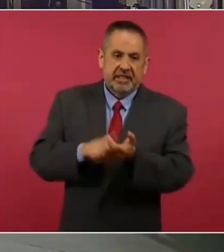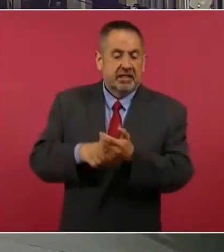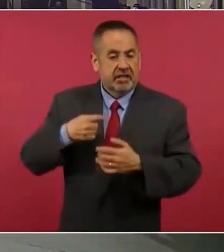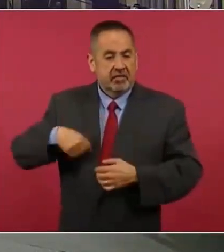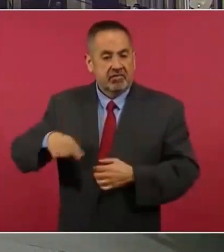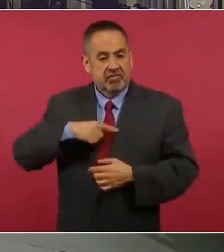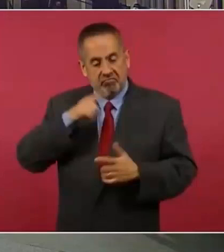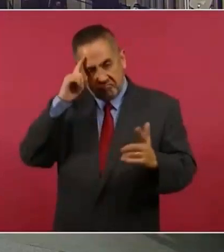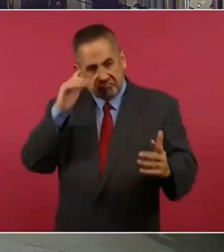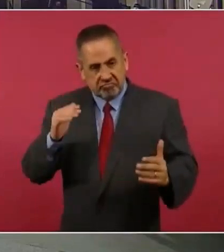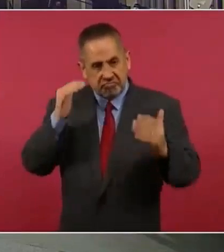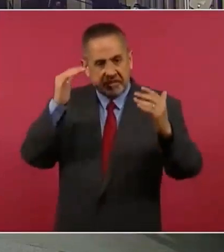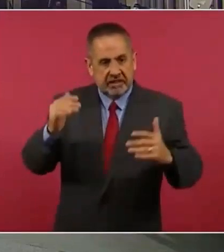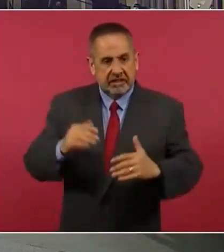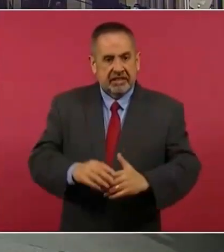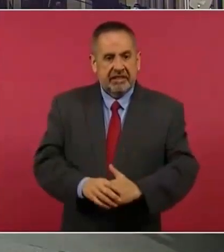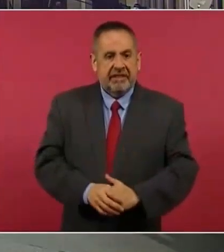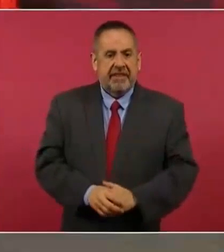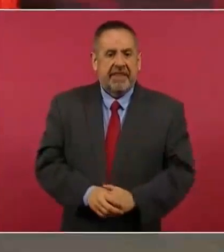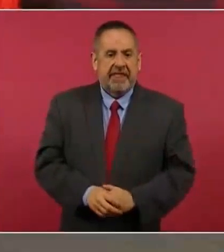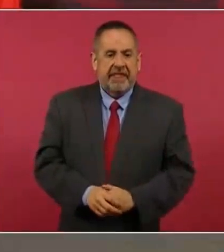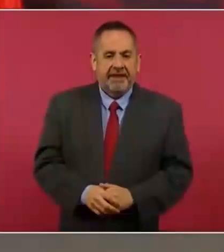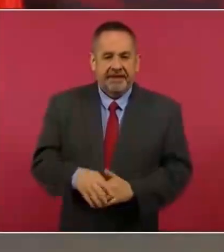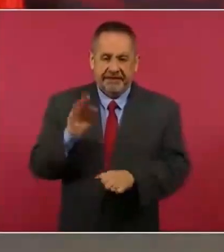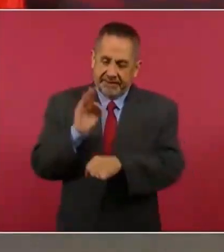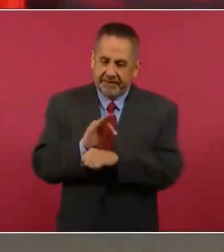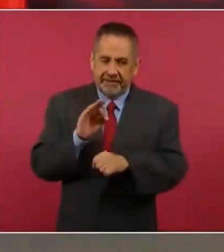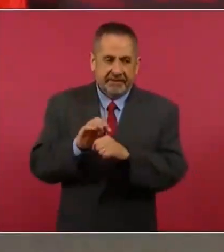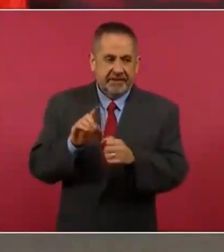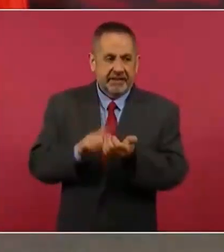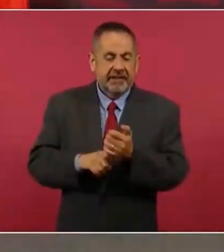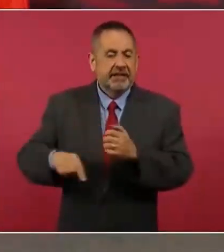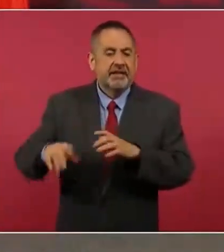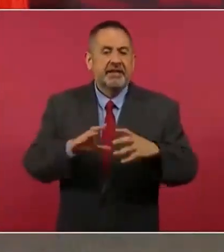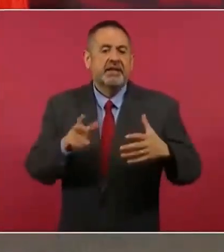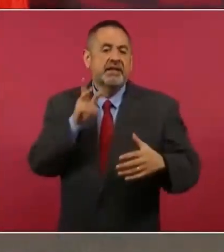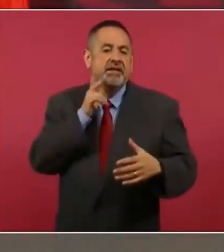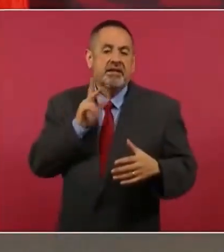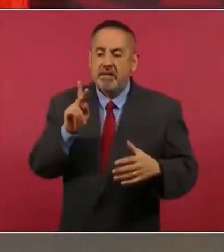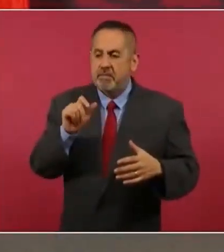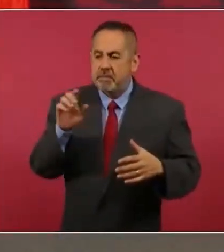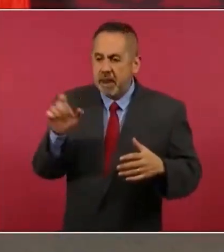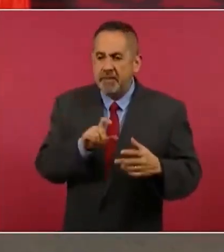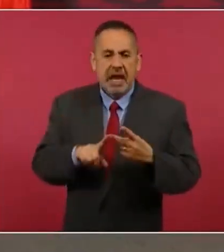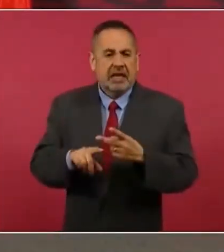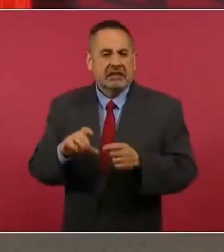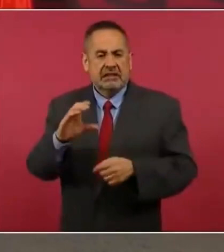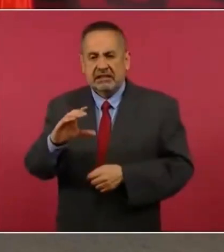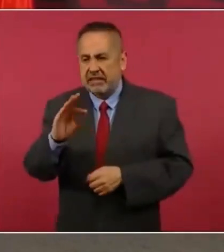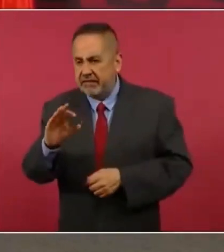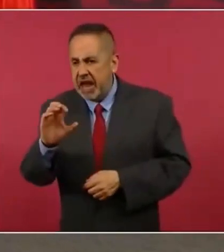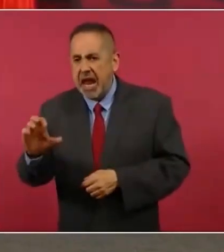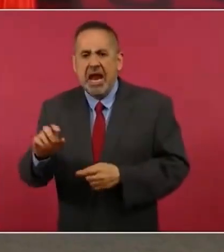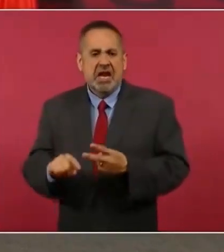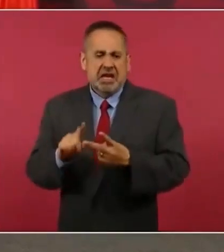nuestra soberanía. Tenemos que defender el petróleo. Tenemos que defender la industria eléctrica.